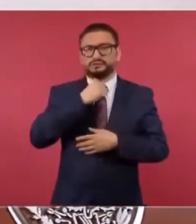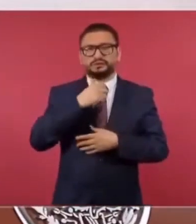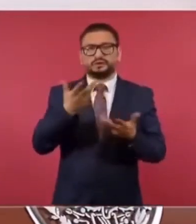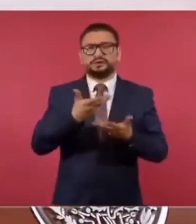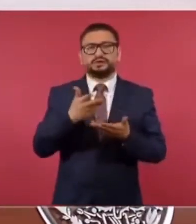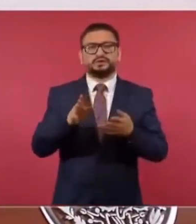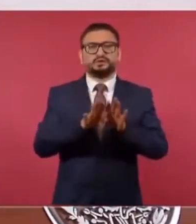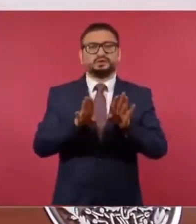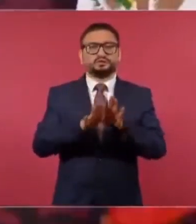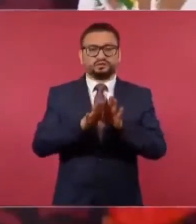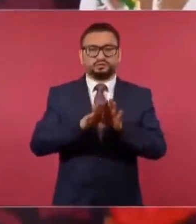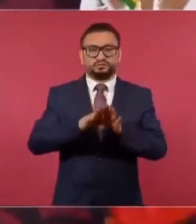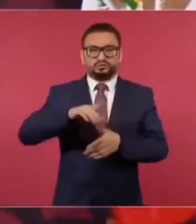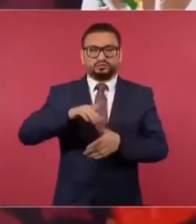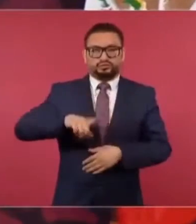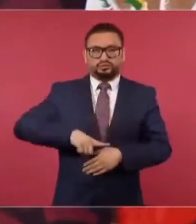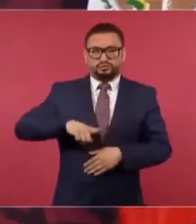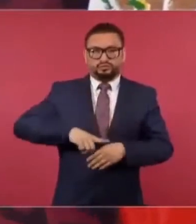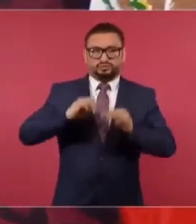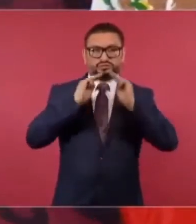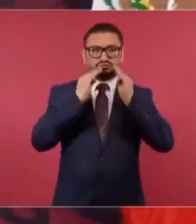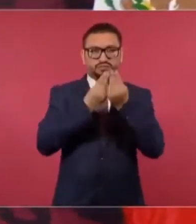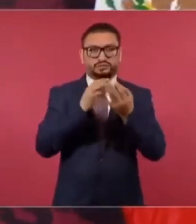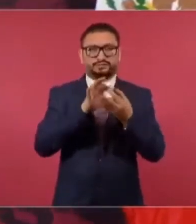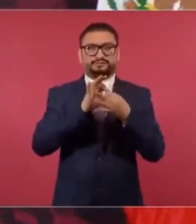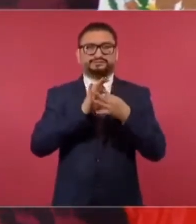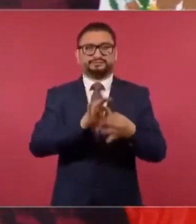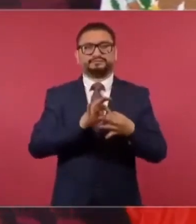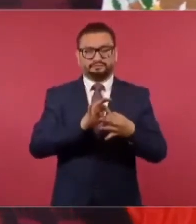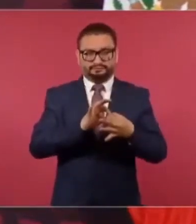un narcogobierno.